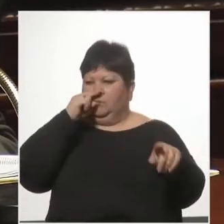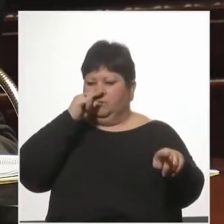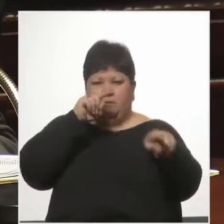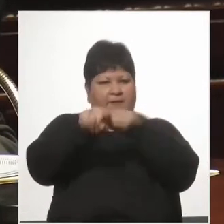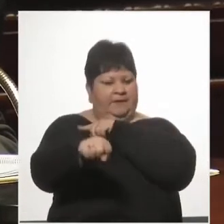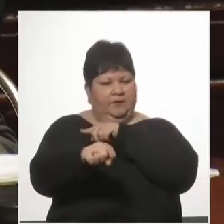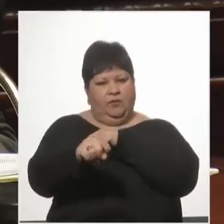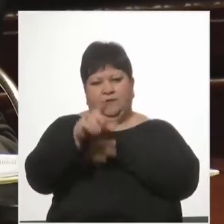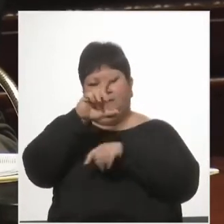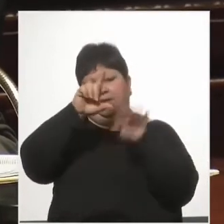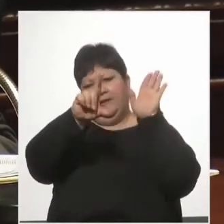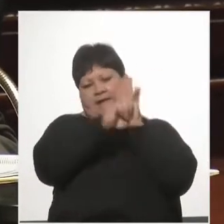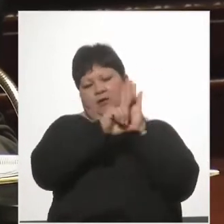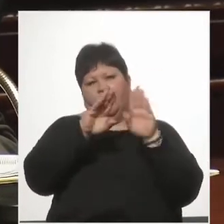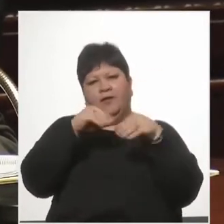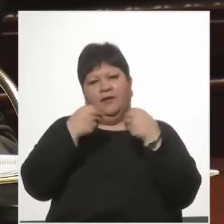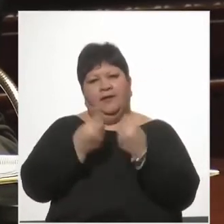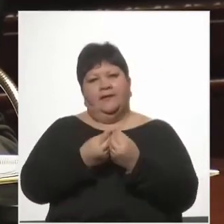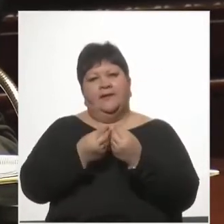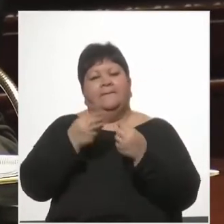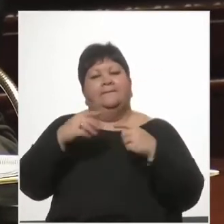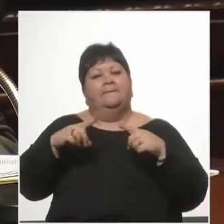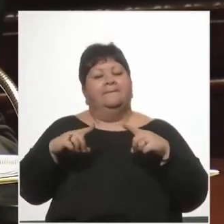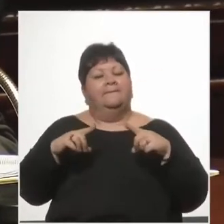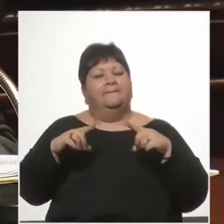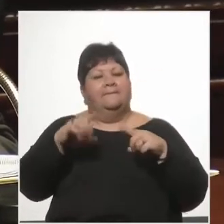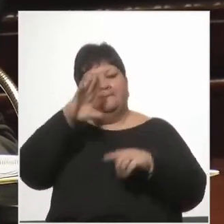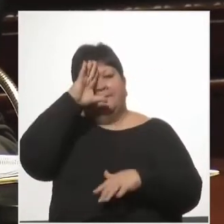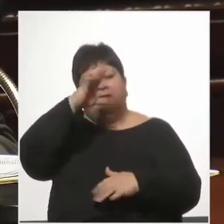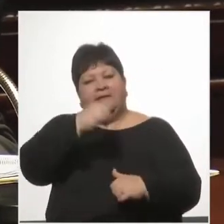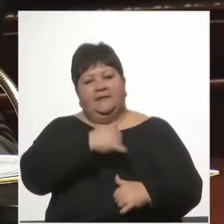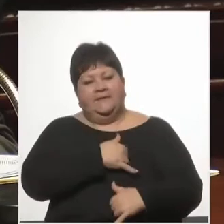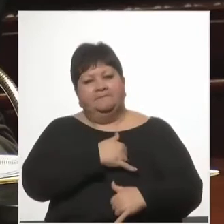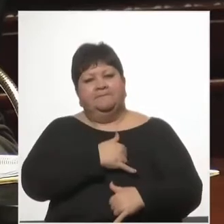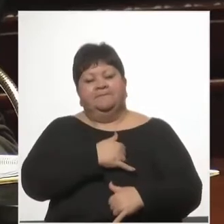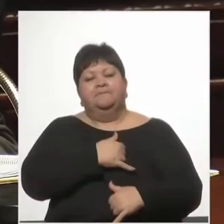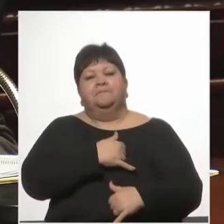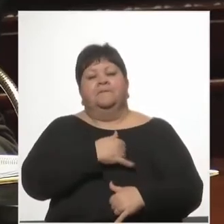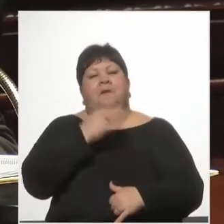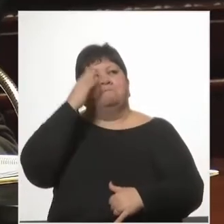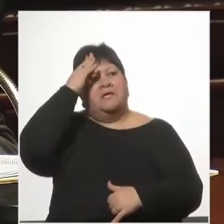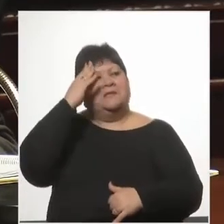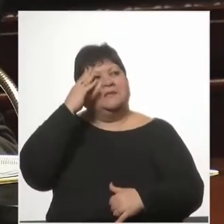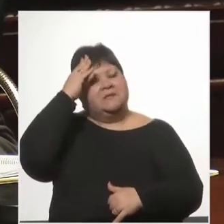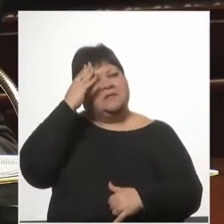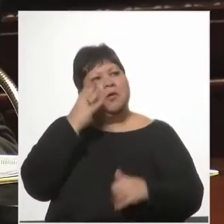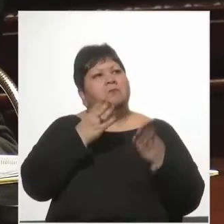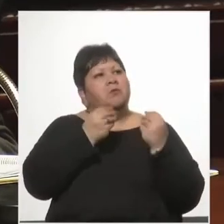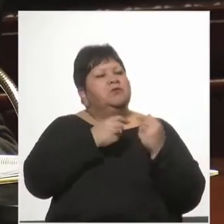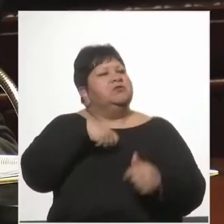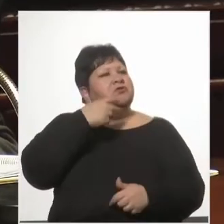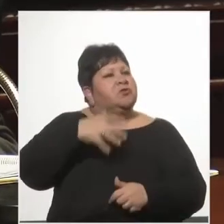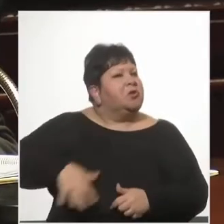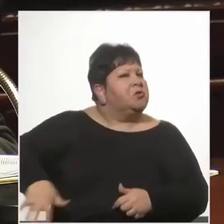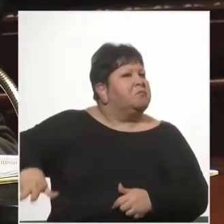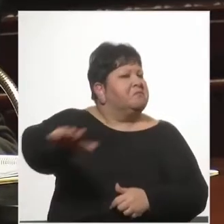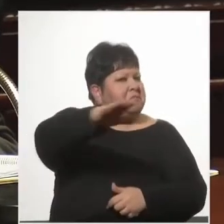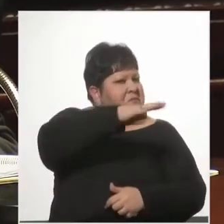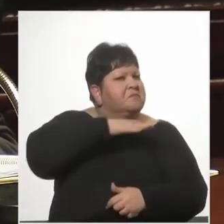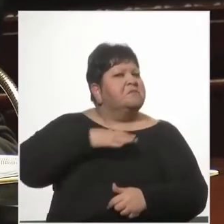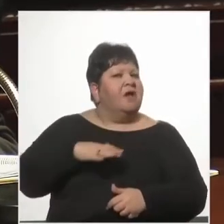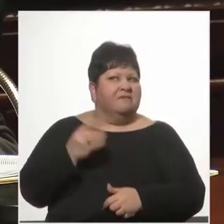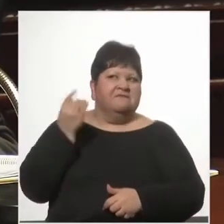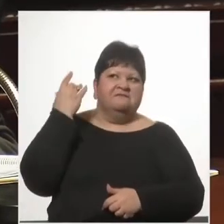Orgánica Militar, el general Guido Manini Ríos, que desde tiempo atrás gran parte de la sociedad había aquilatado, apreciado